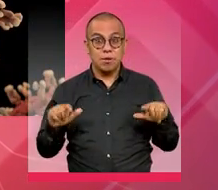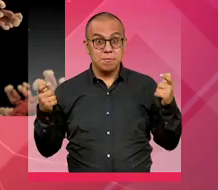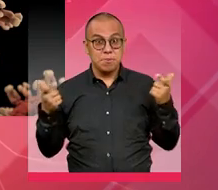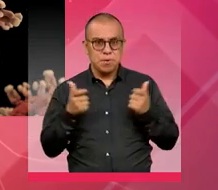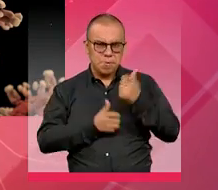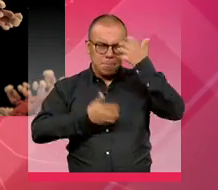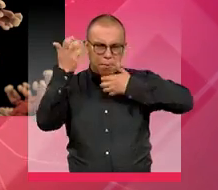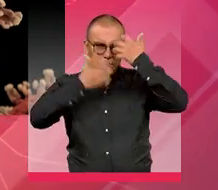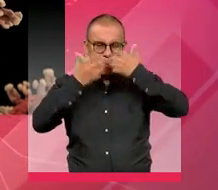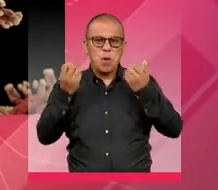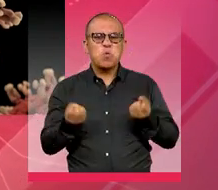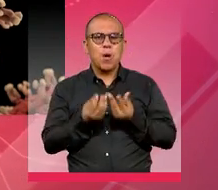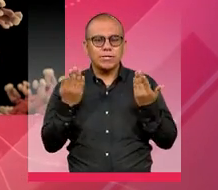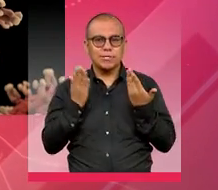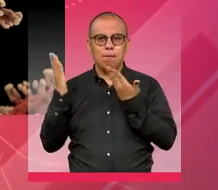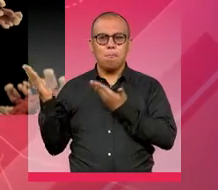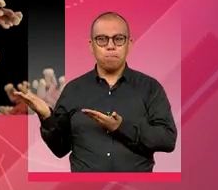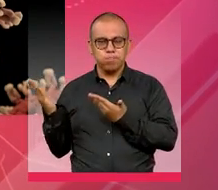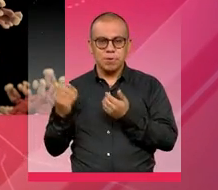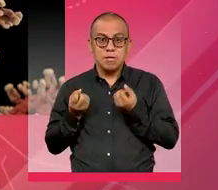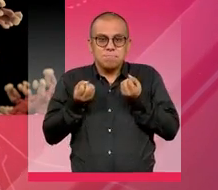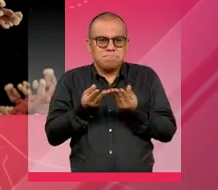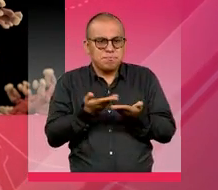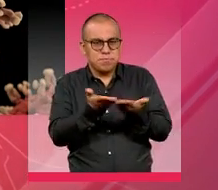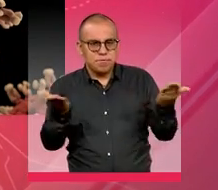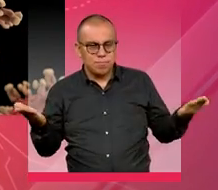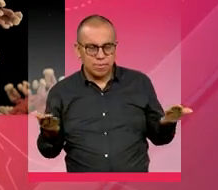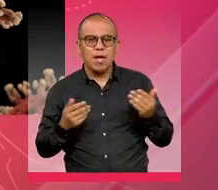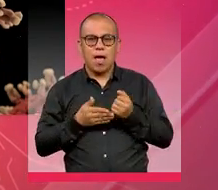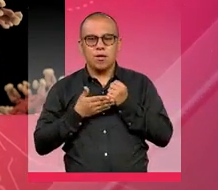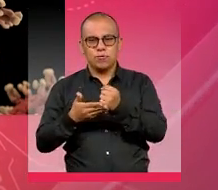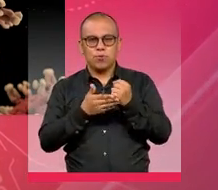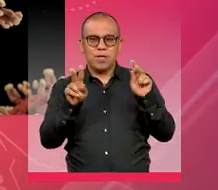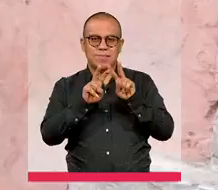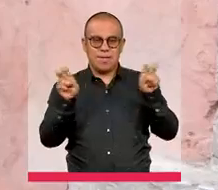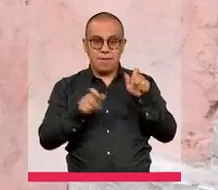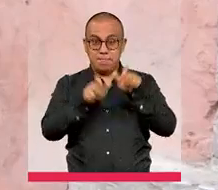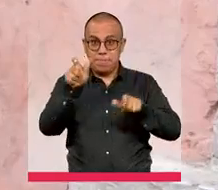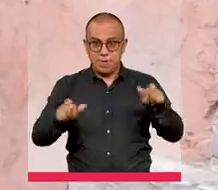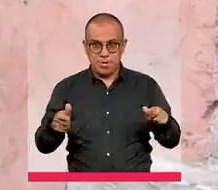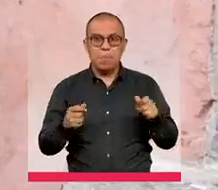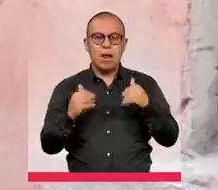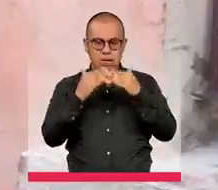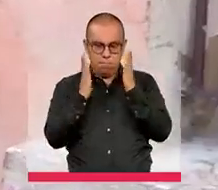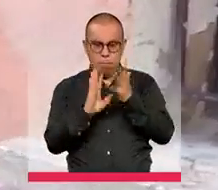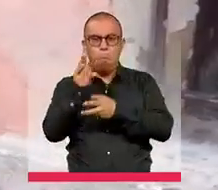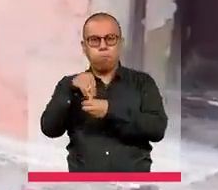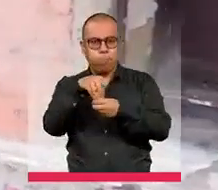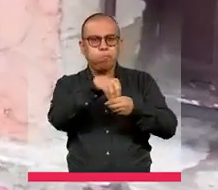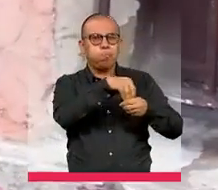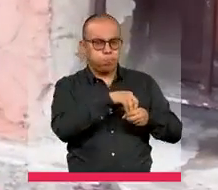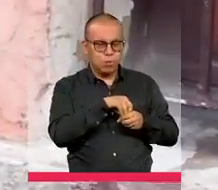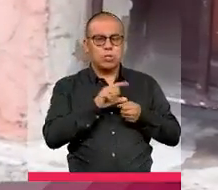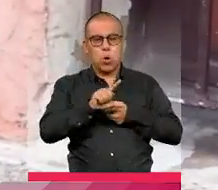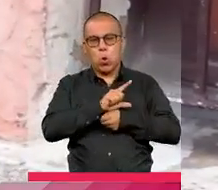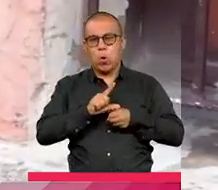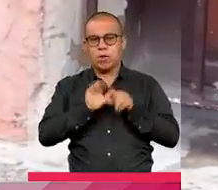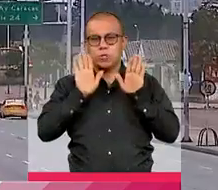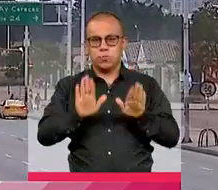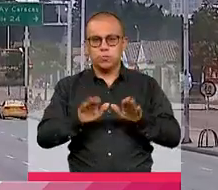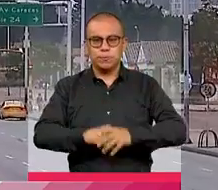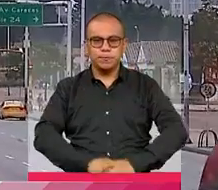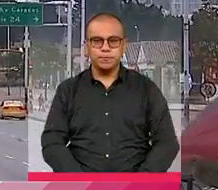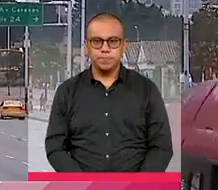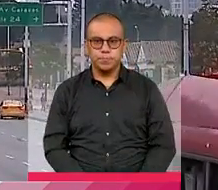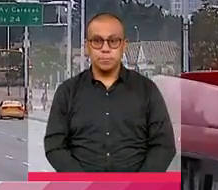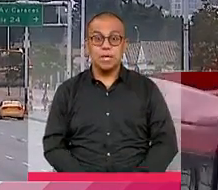pruebas COVID fueron realizadas y entregadas 64.568 ayudas humanitarias para que las familias de estas localidades se cuidaran en sus casas.